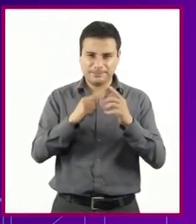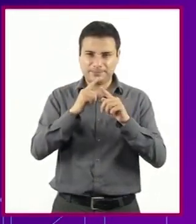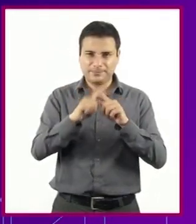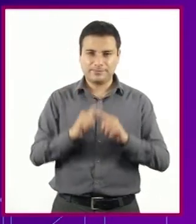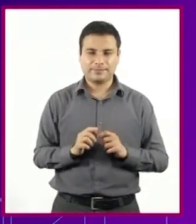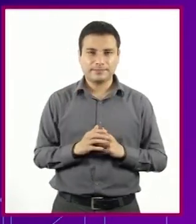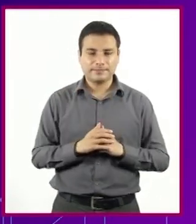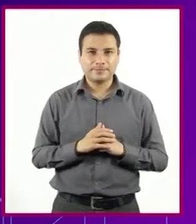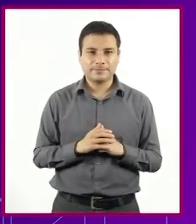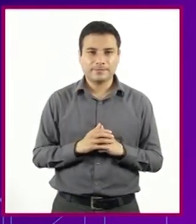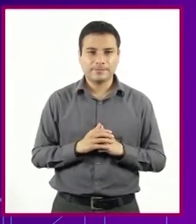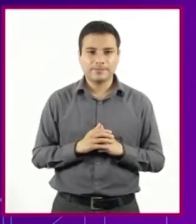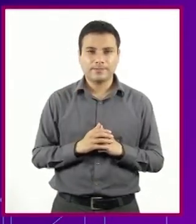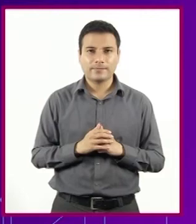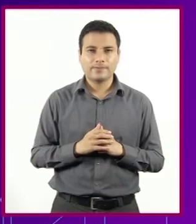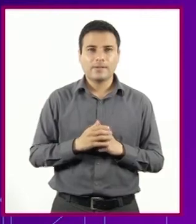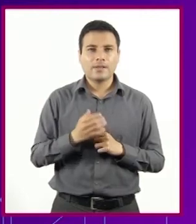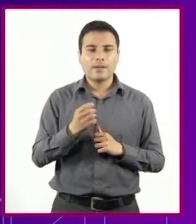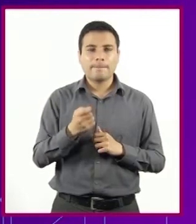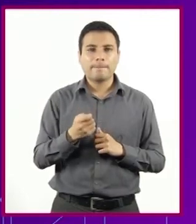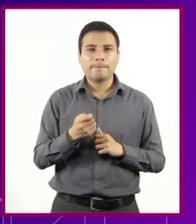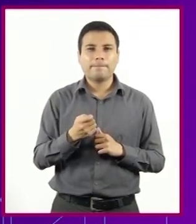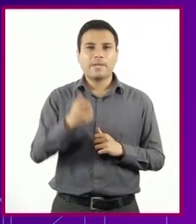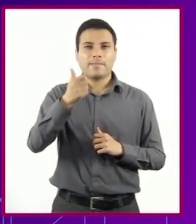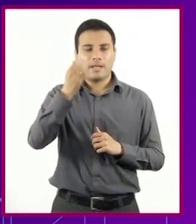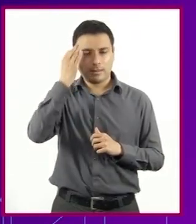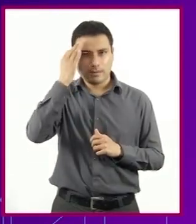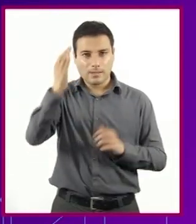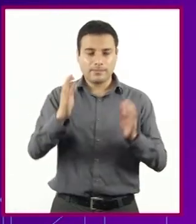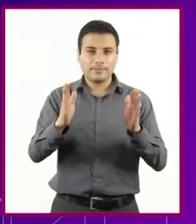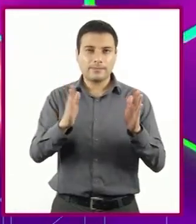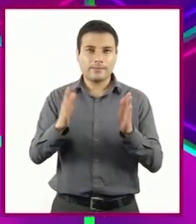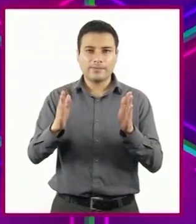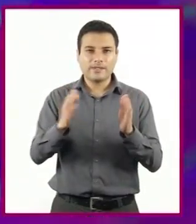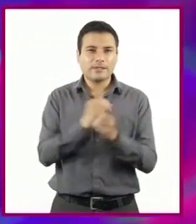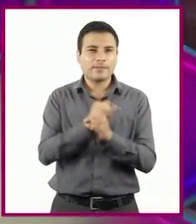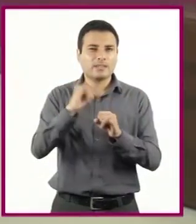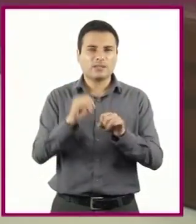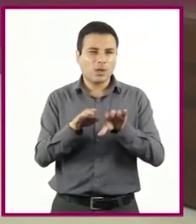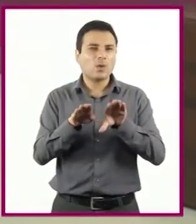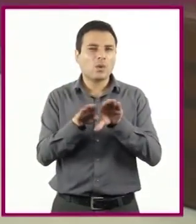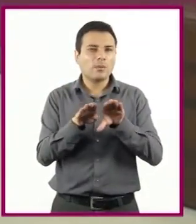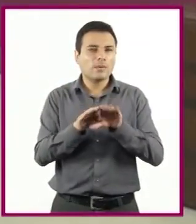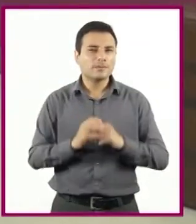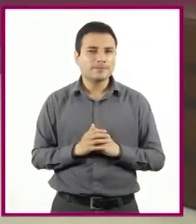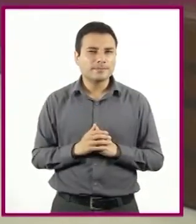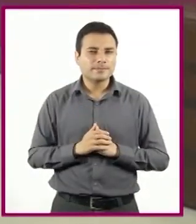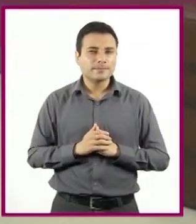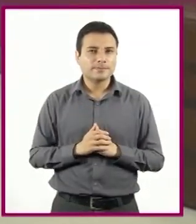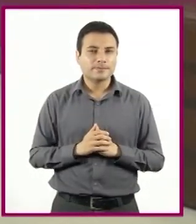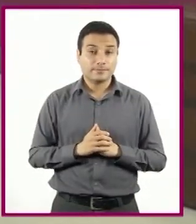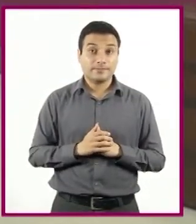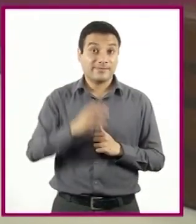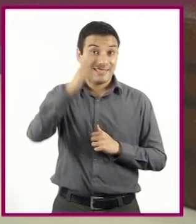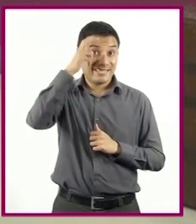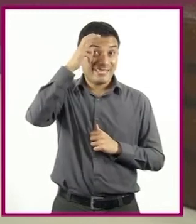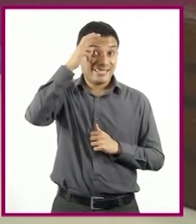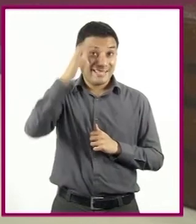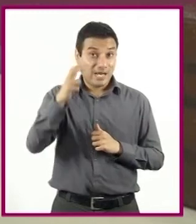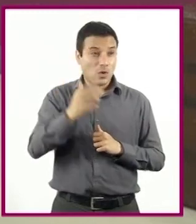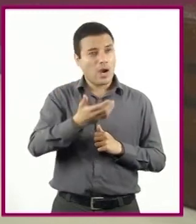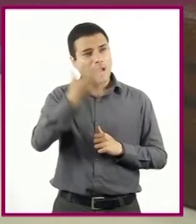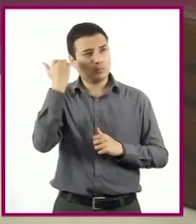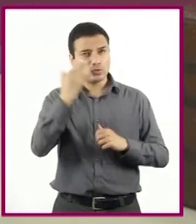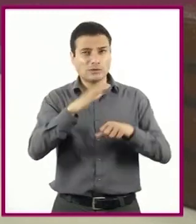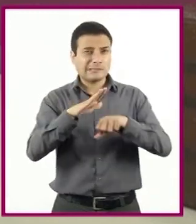¿Qué características tuvo la primera etapa del movimiento de independencia? El llamado de Hidalgo a tomar las armas